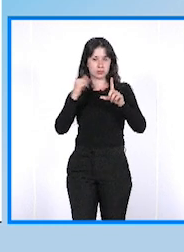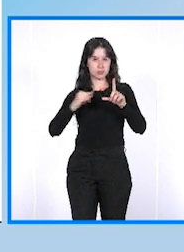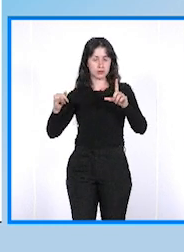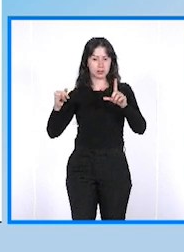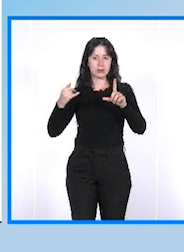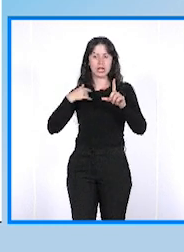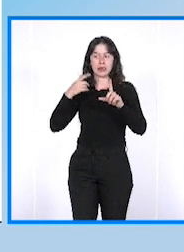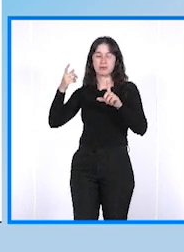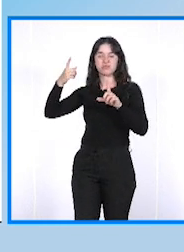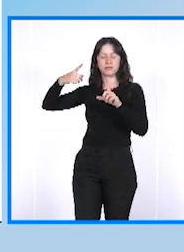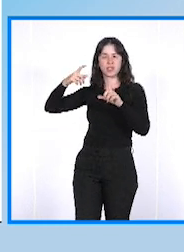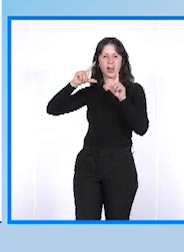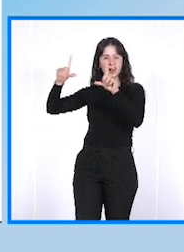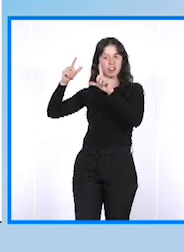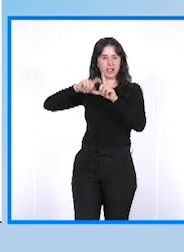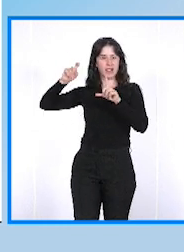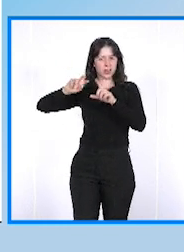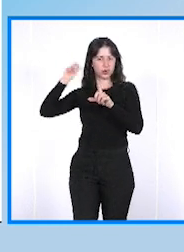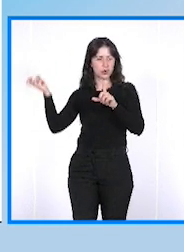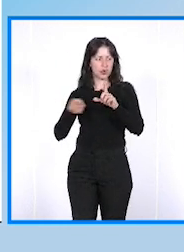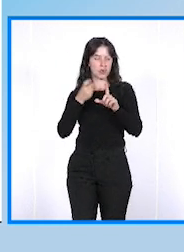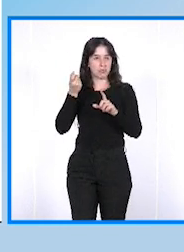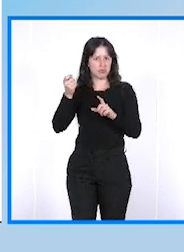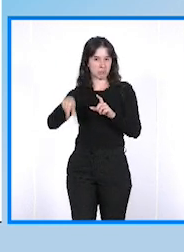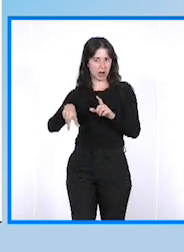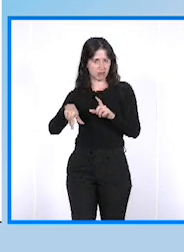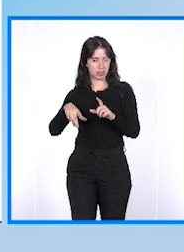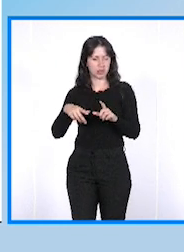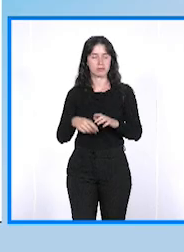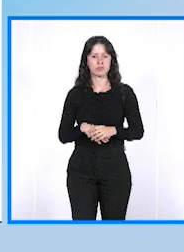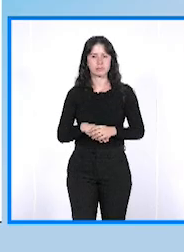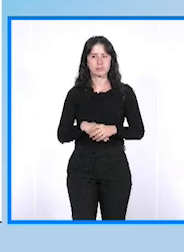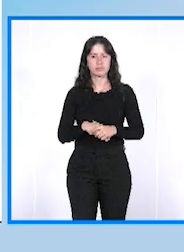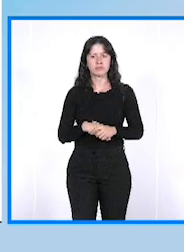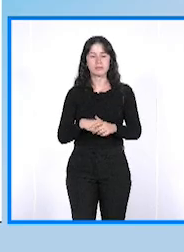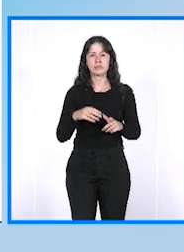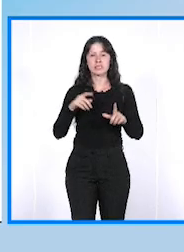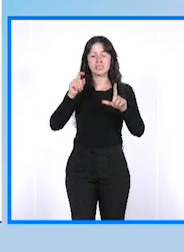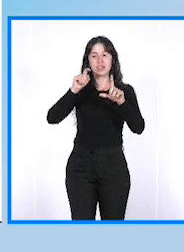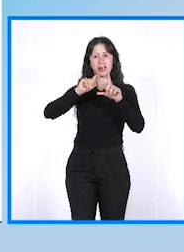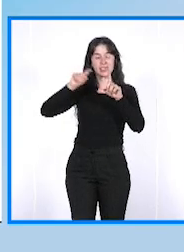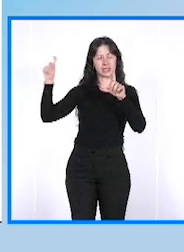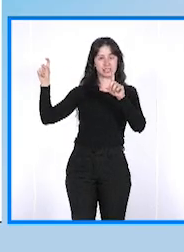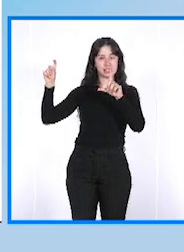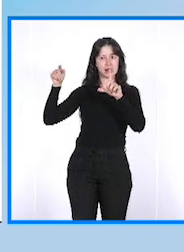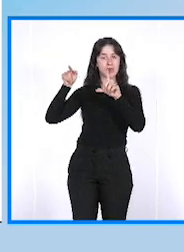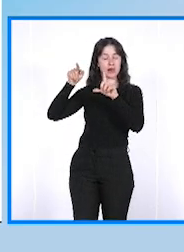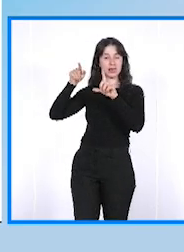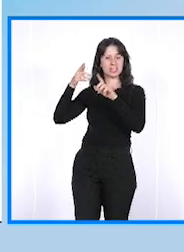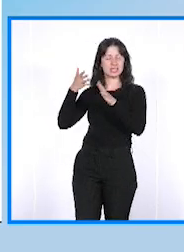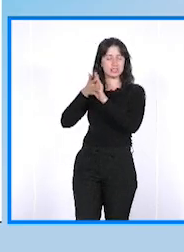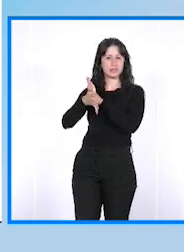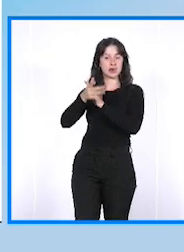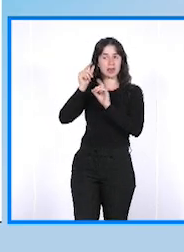Así que si entendemos este estamos eh digamos que esta línea eh representada por unos puntos